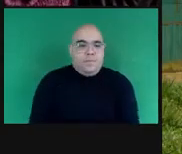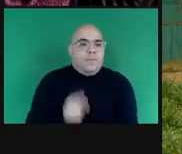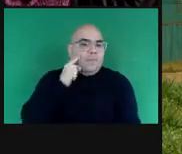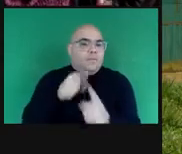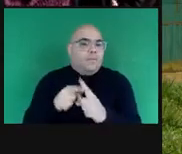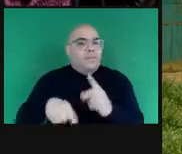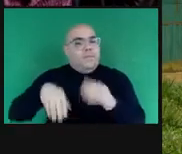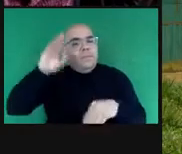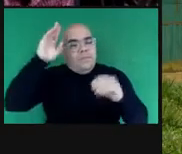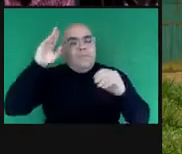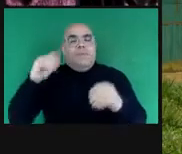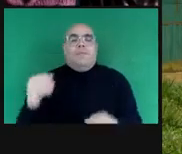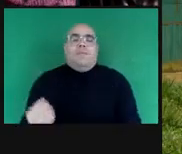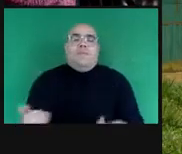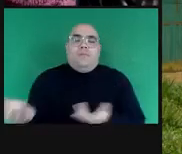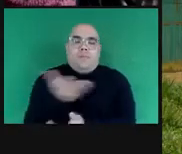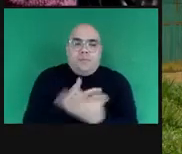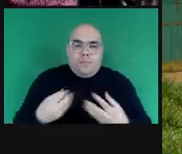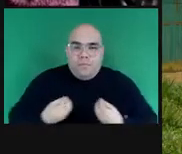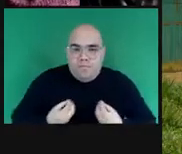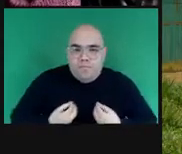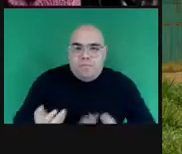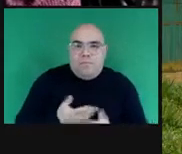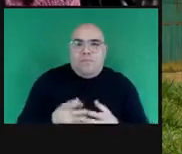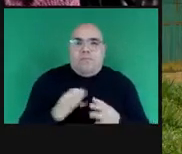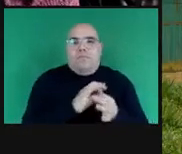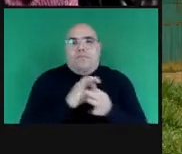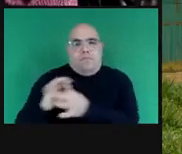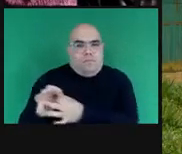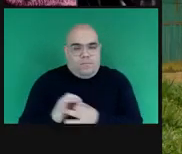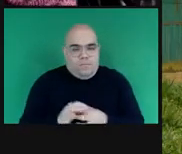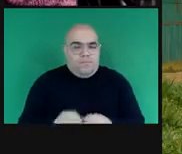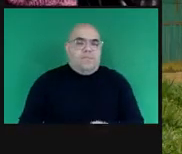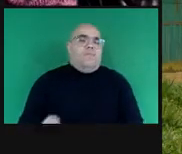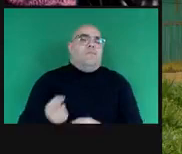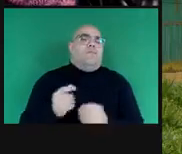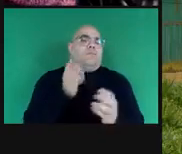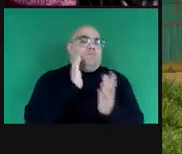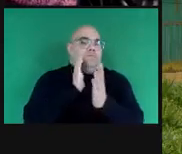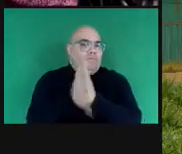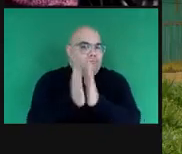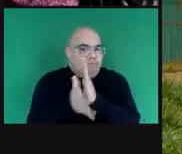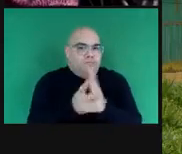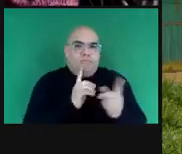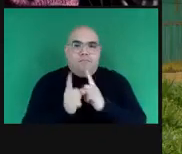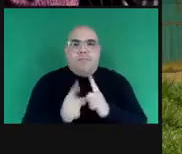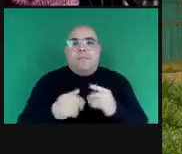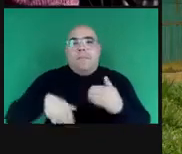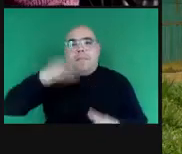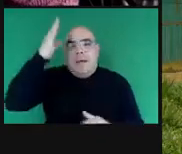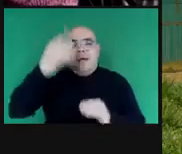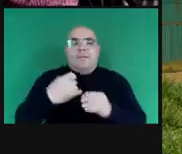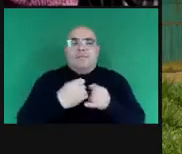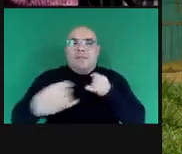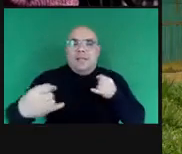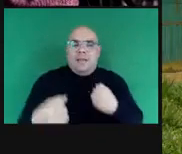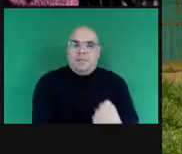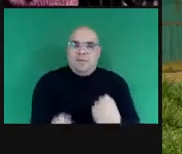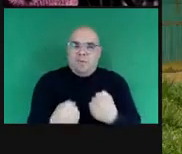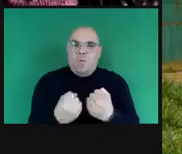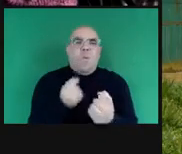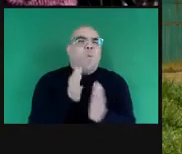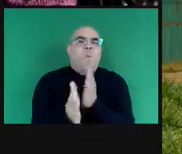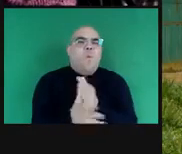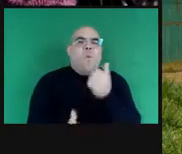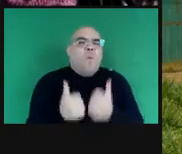convivencia, articulación y diálogo, pues el día de hoy les venimos a hablar puntualmente de una de nuestras líneas más fuertes, que es la construcción